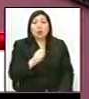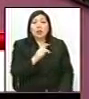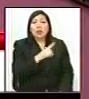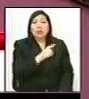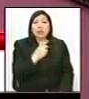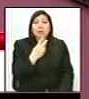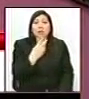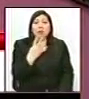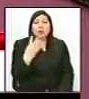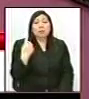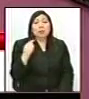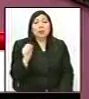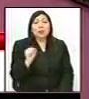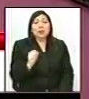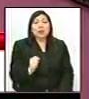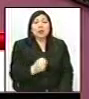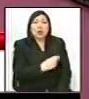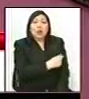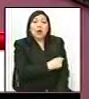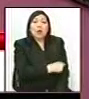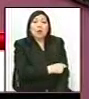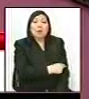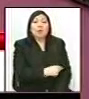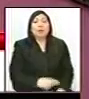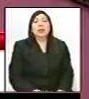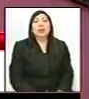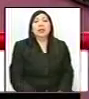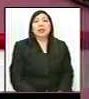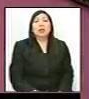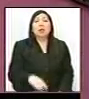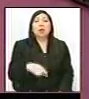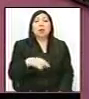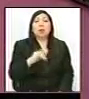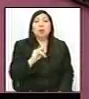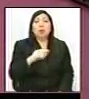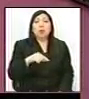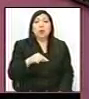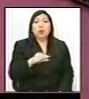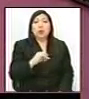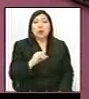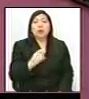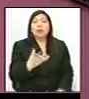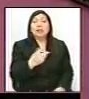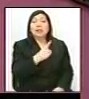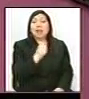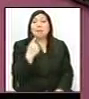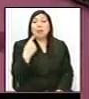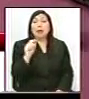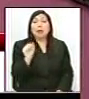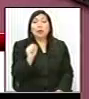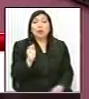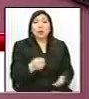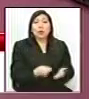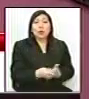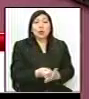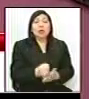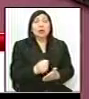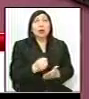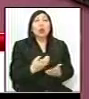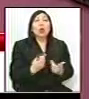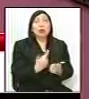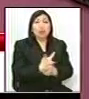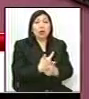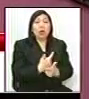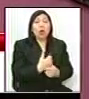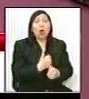124 millones de soles. El Hospital Filipe Huampol de Puquio, 100 millones de soles. Y el Hospital San Juan Bautista de